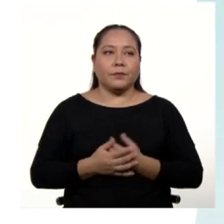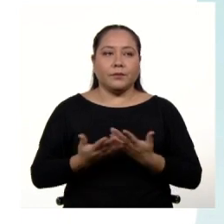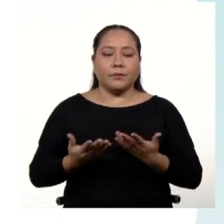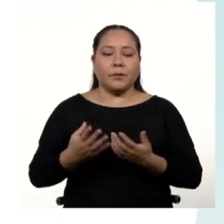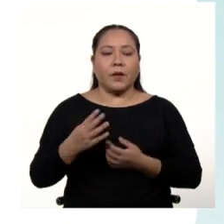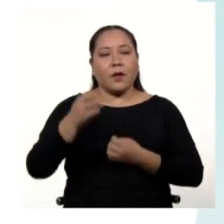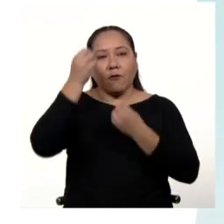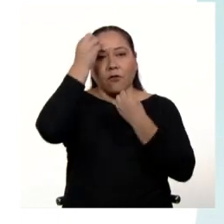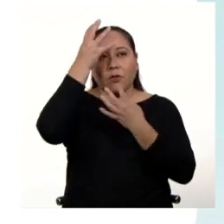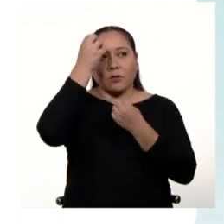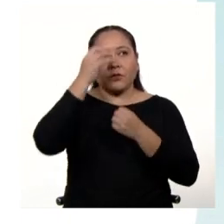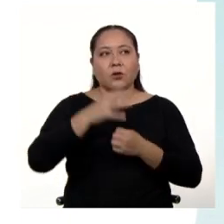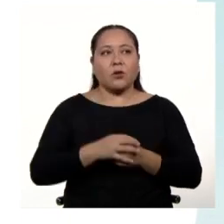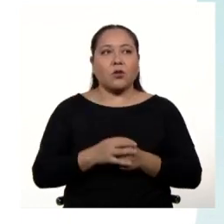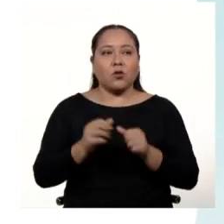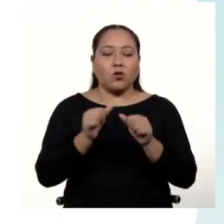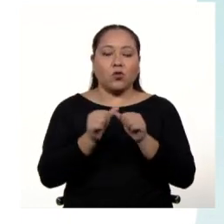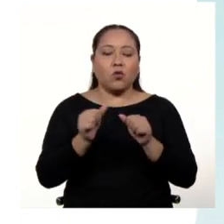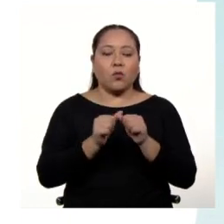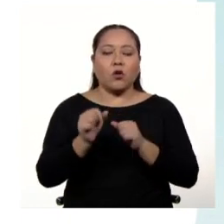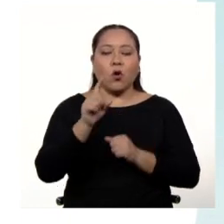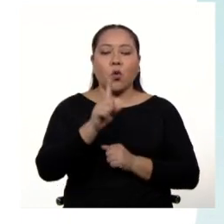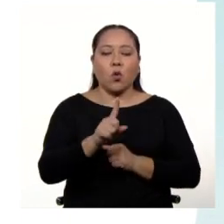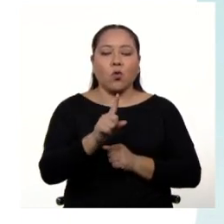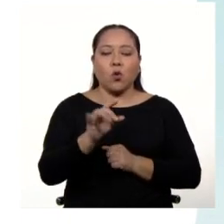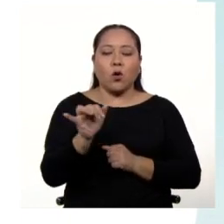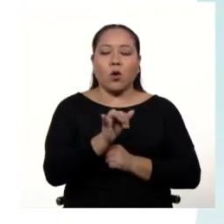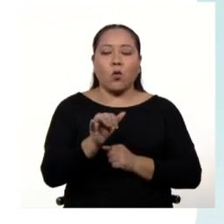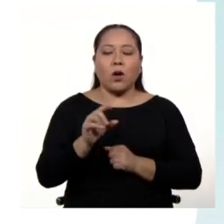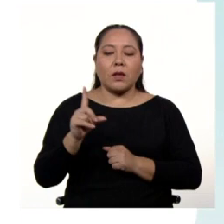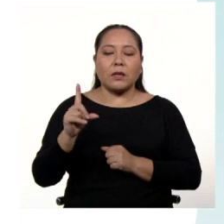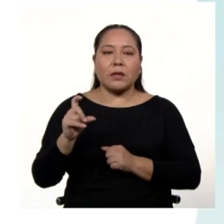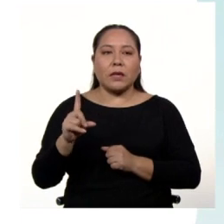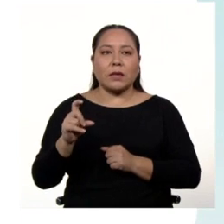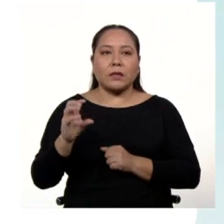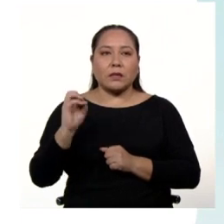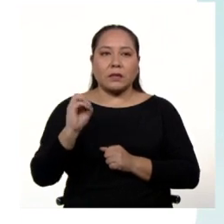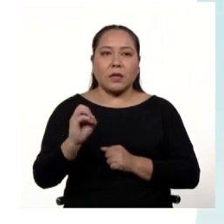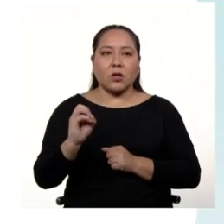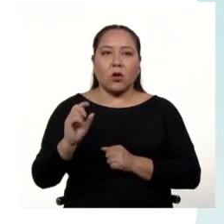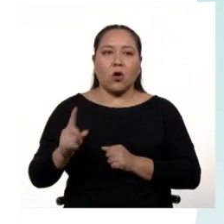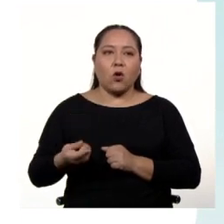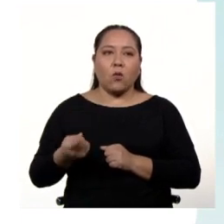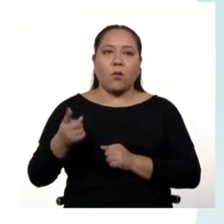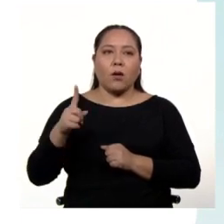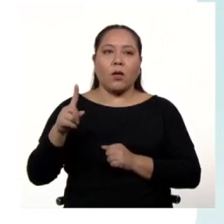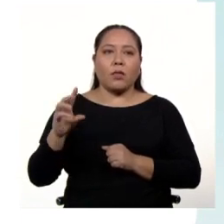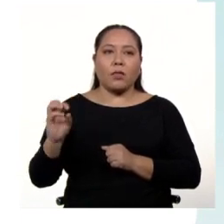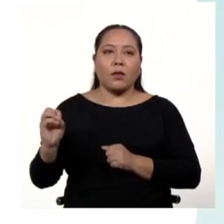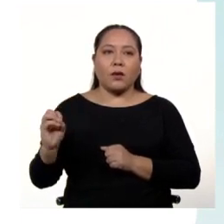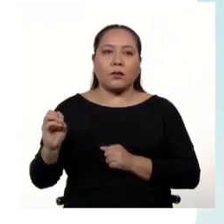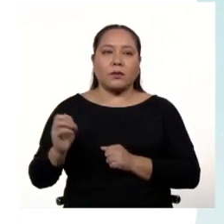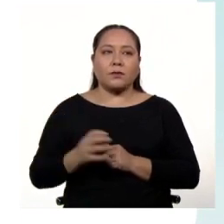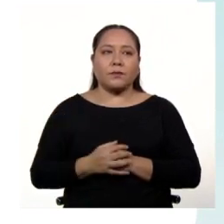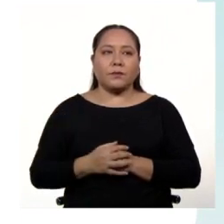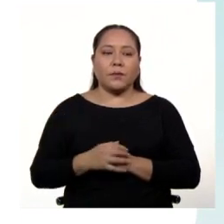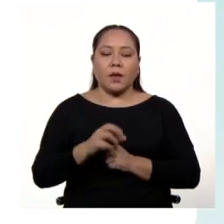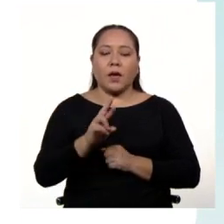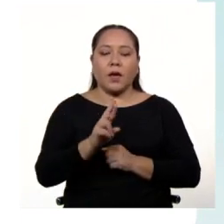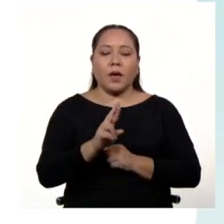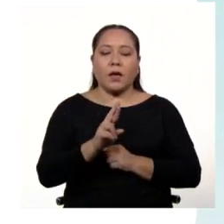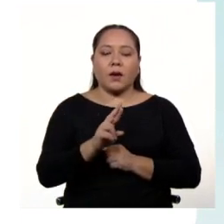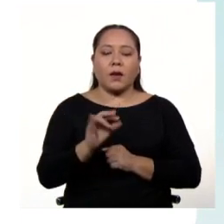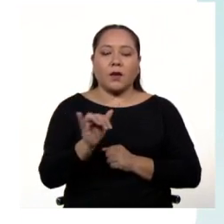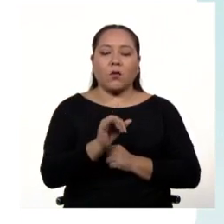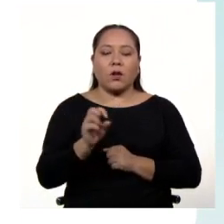Datos. El primer término a sub 1 es 0,10. La razón r